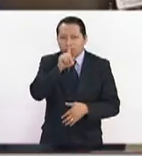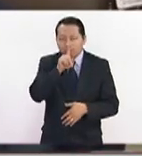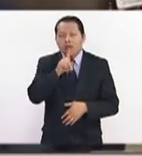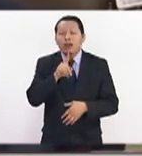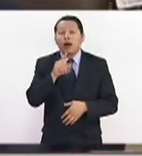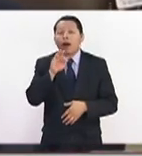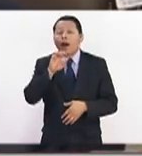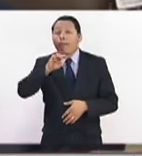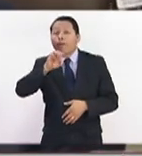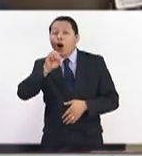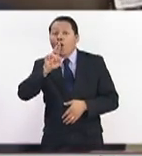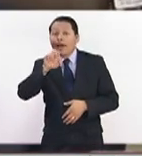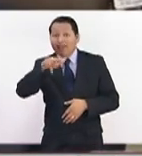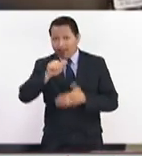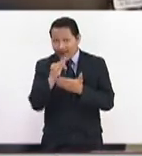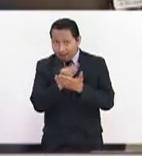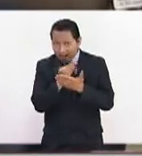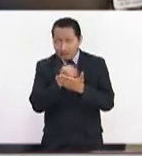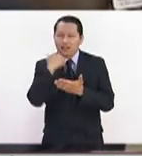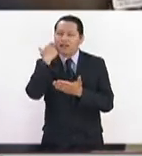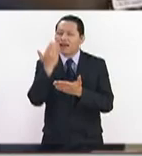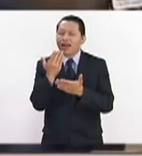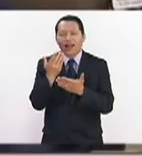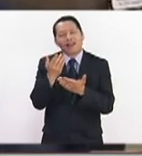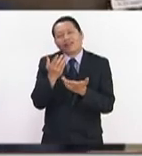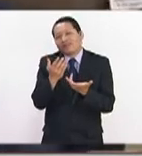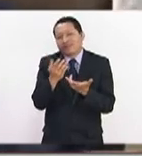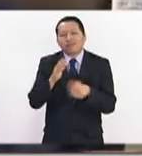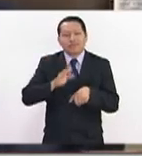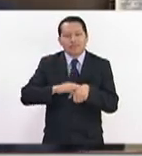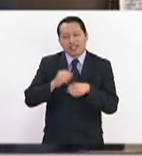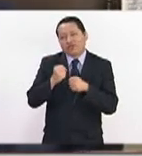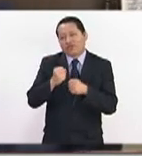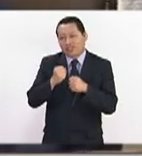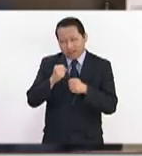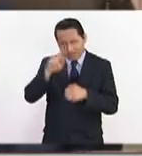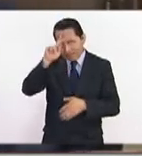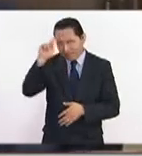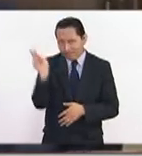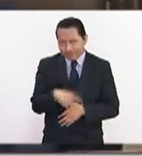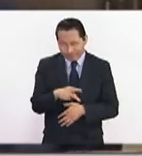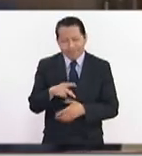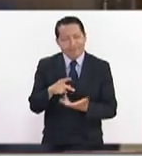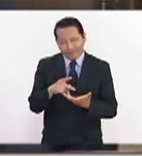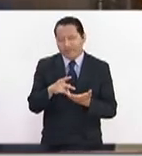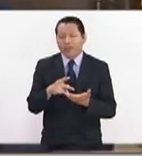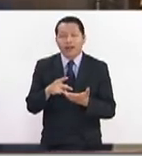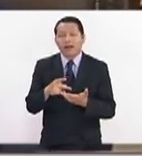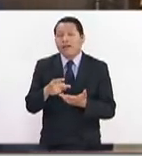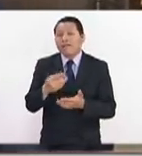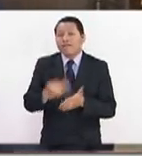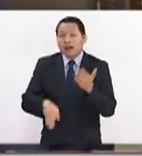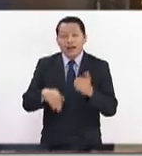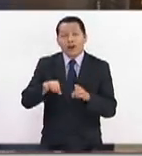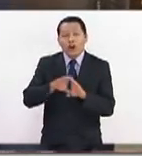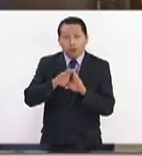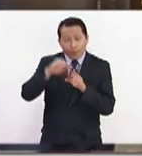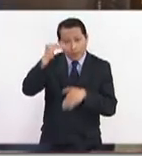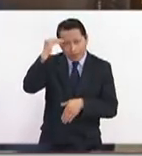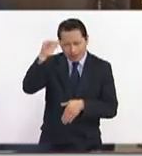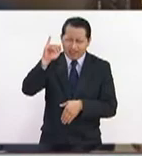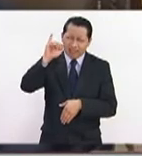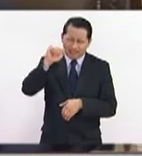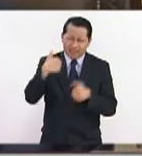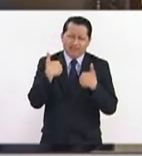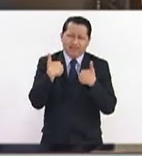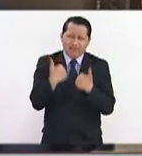va a querer llevar todo a la calle, sin razón, sin sentido, y eso, bueno, pues hay que ser muy maduros para entender que están en su derecho